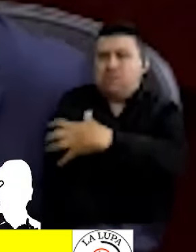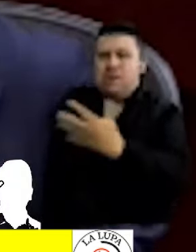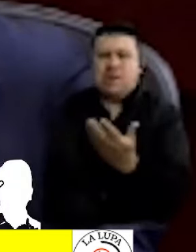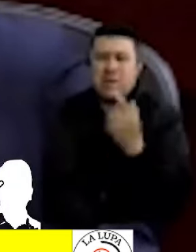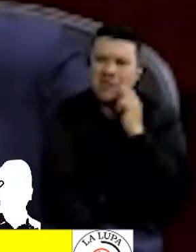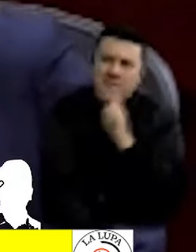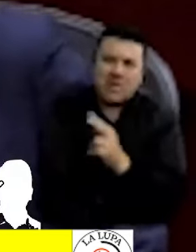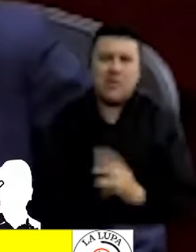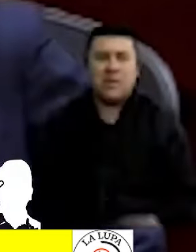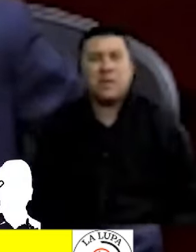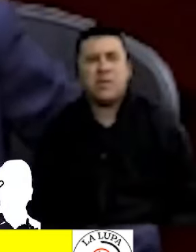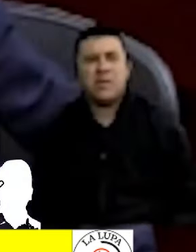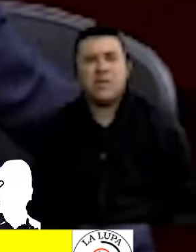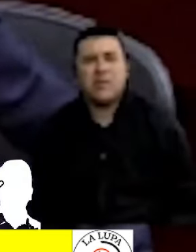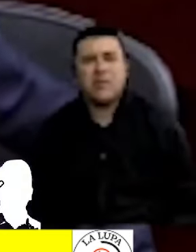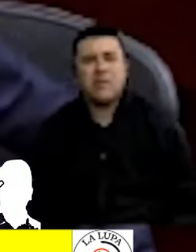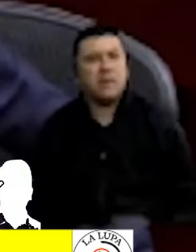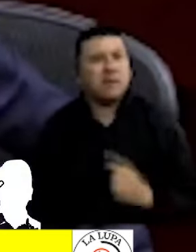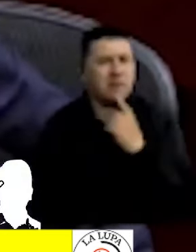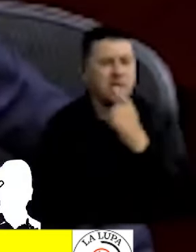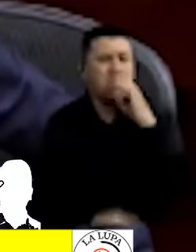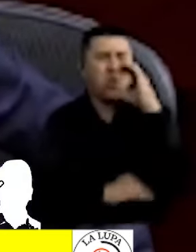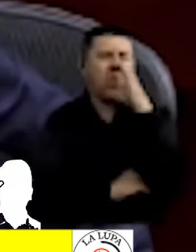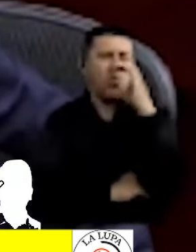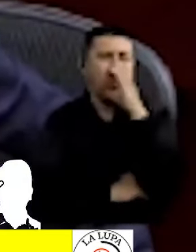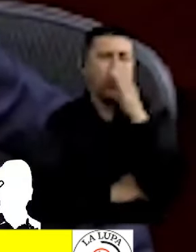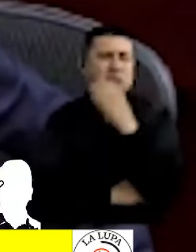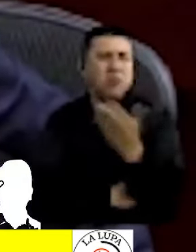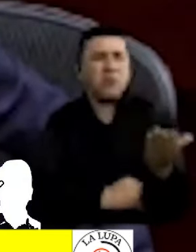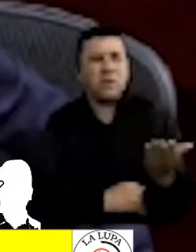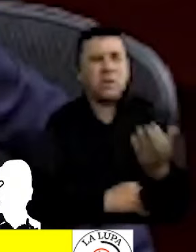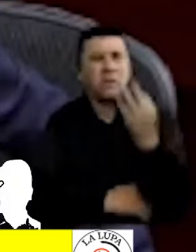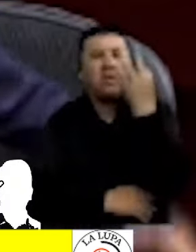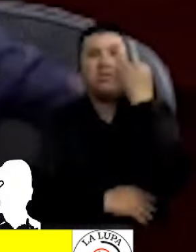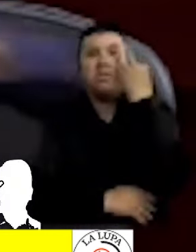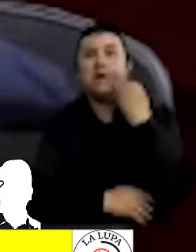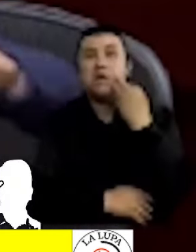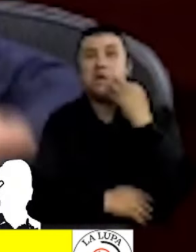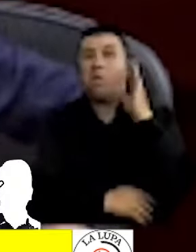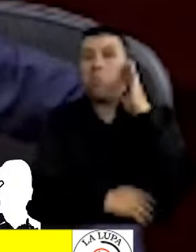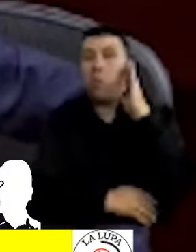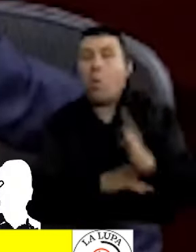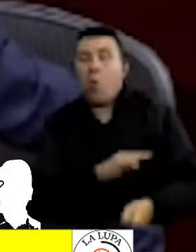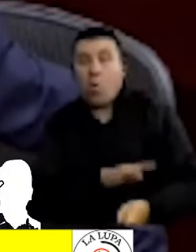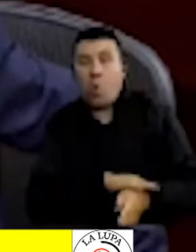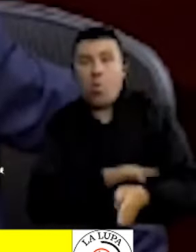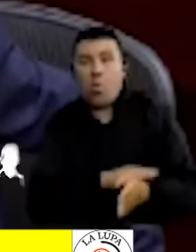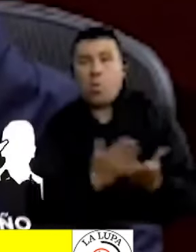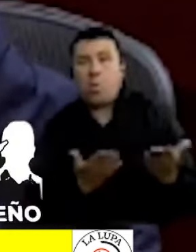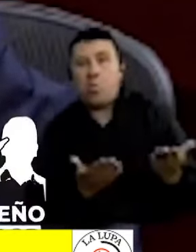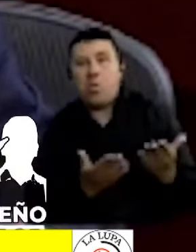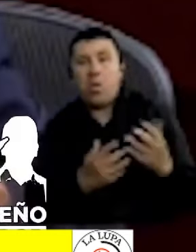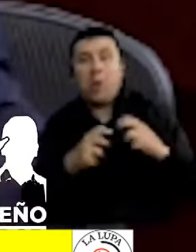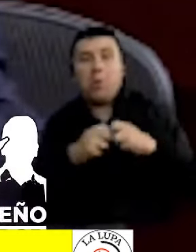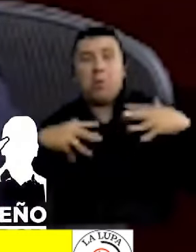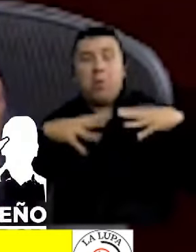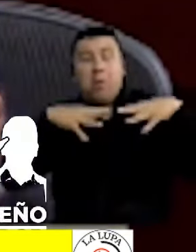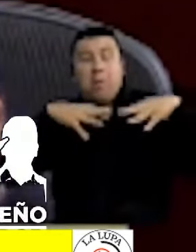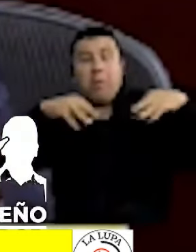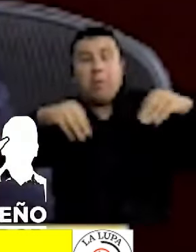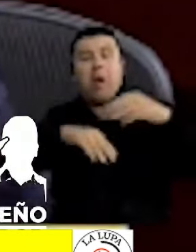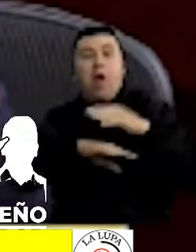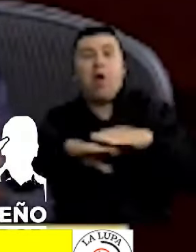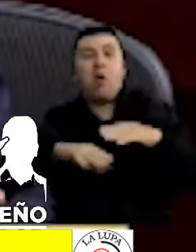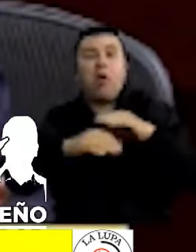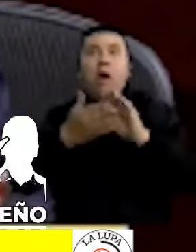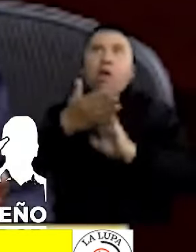Inter ISA Colombia nos van a dejar 3 días continuos sin fluido eléctrico debido a mantenimiento